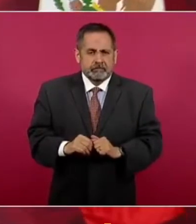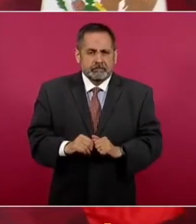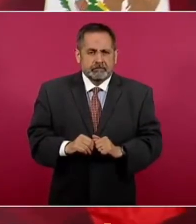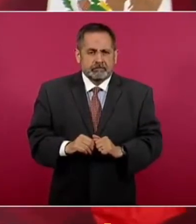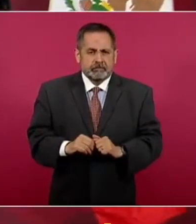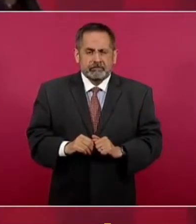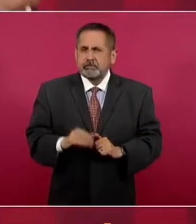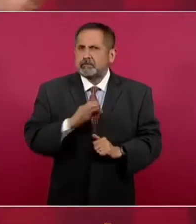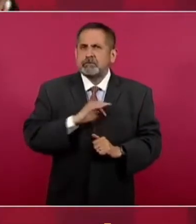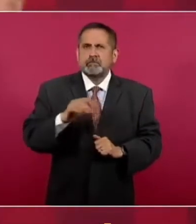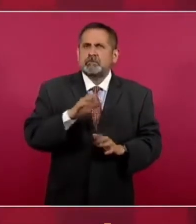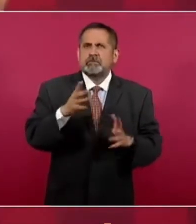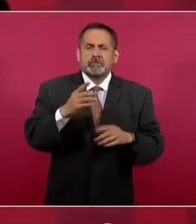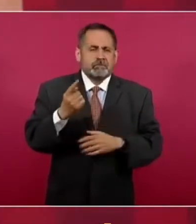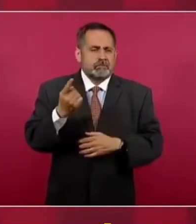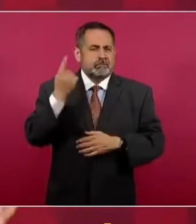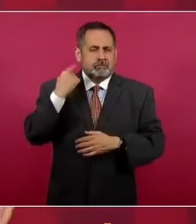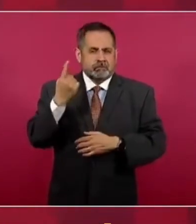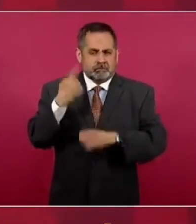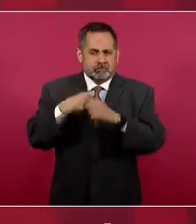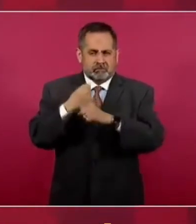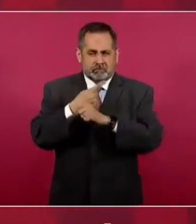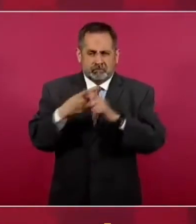eso fue hace como año y medio, dos años.